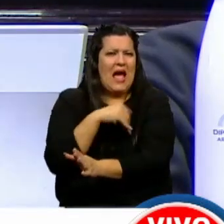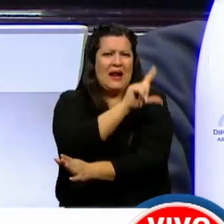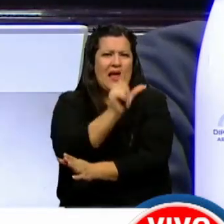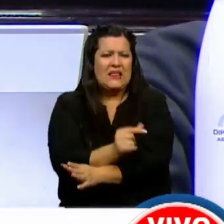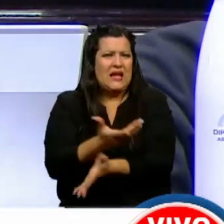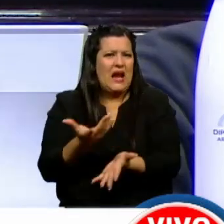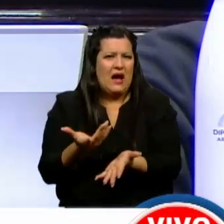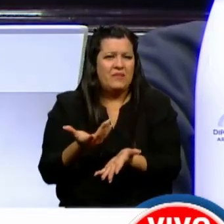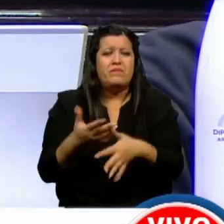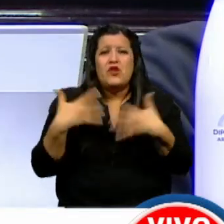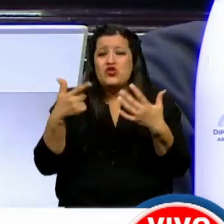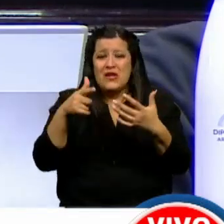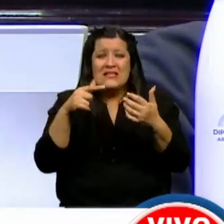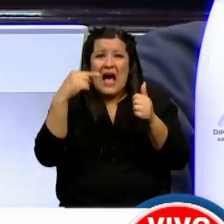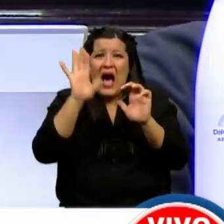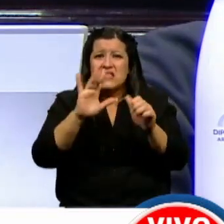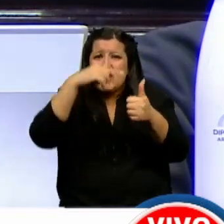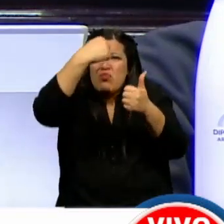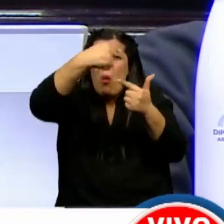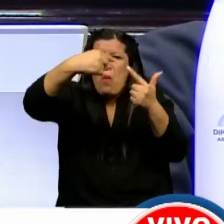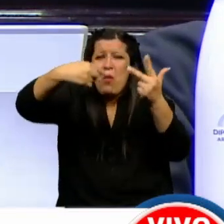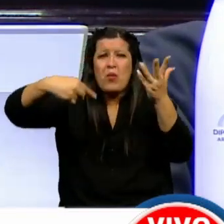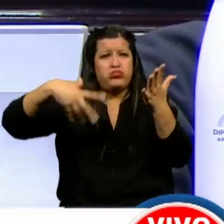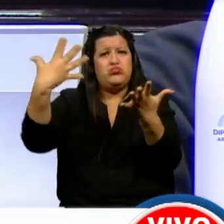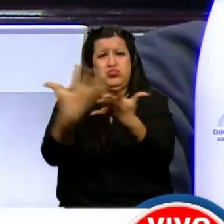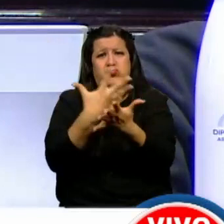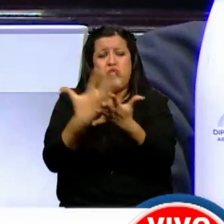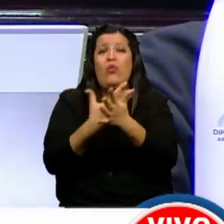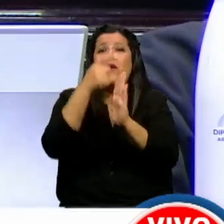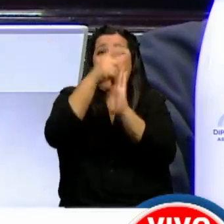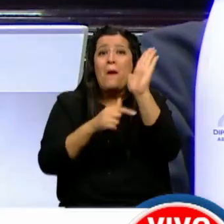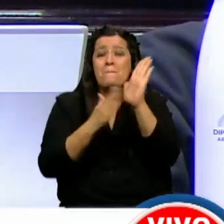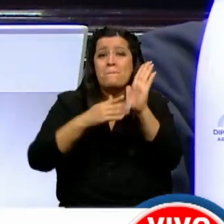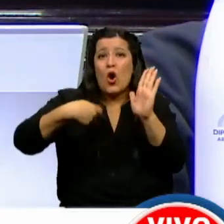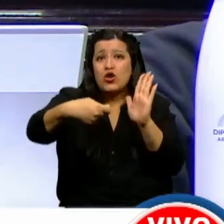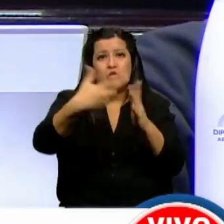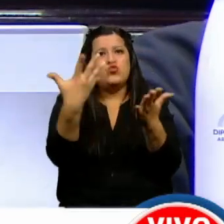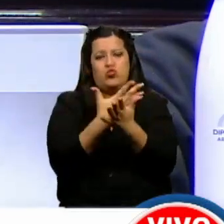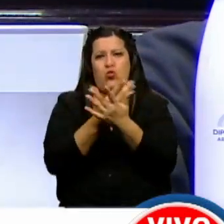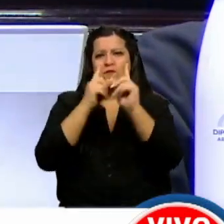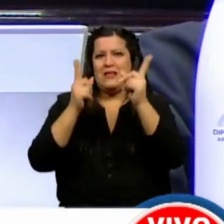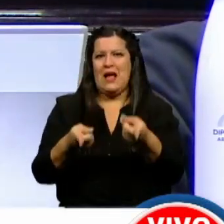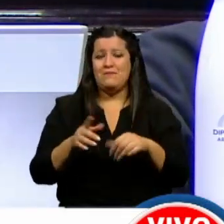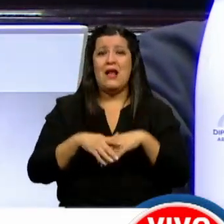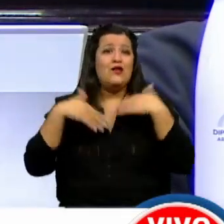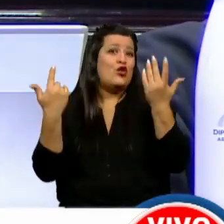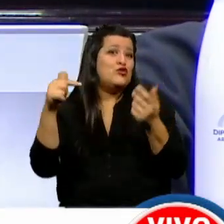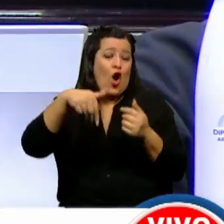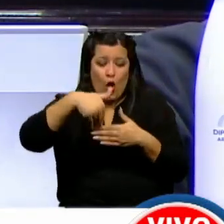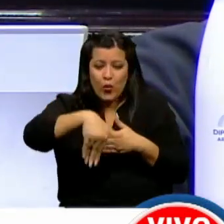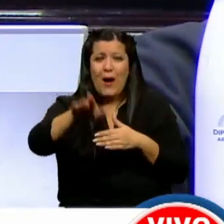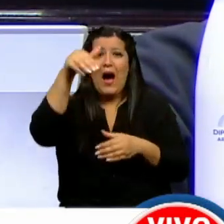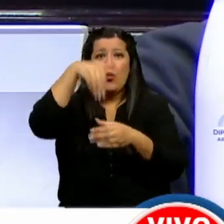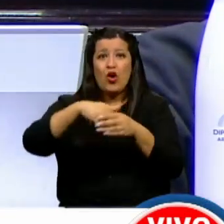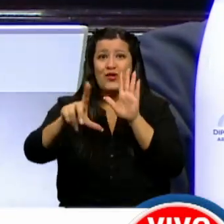Todo ese contexto es el que están sufriendo los monotributistas. Y entonces la ley que hoy vamos a